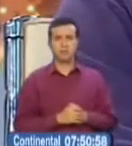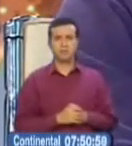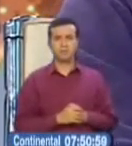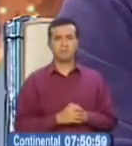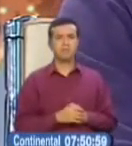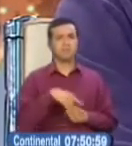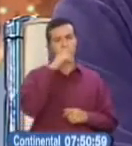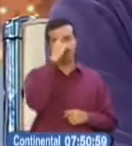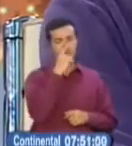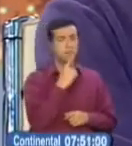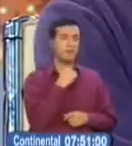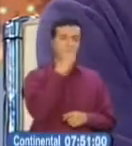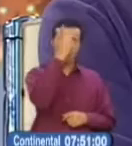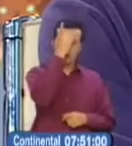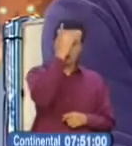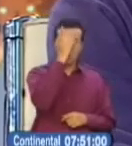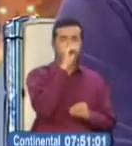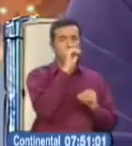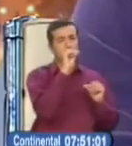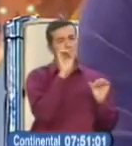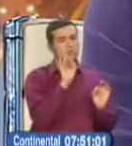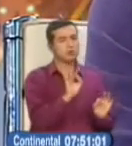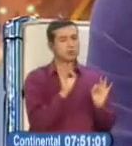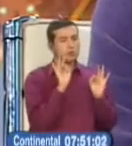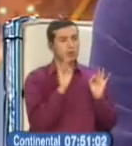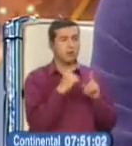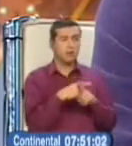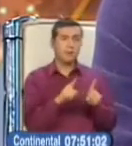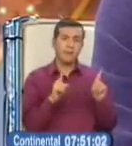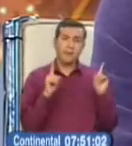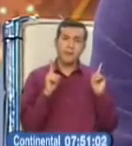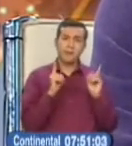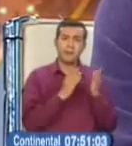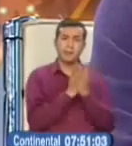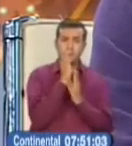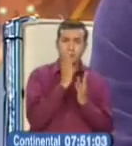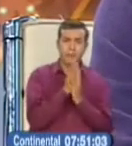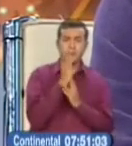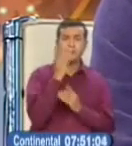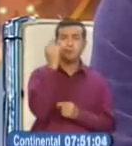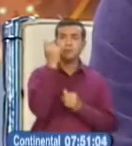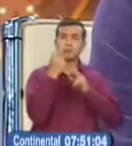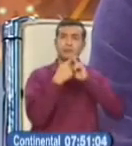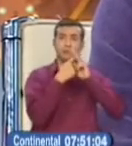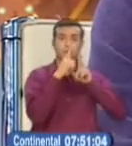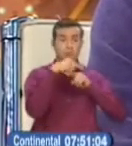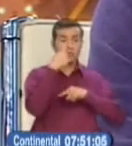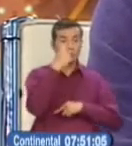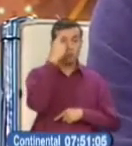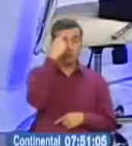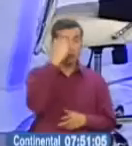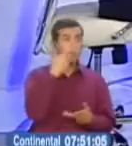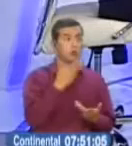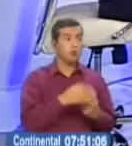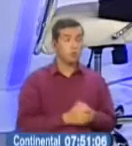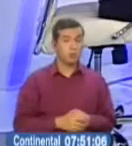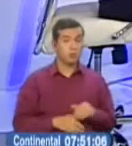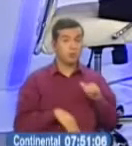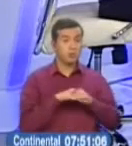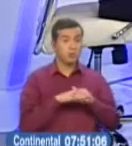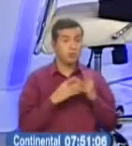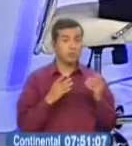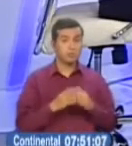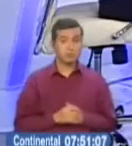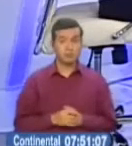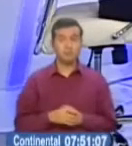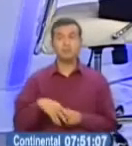evidentemente el perfil de la deuda tiene que ser de calidad, pero me refiero es acceso a fuentes de financiamiento del próximo gobierno. ¿Qué posibilidades? Creo